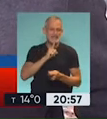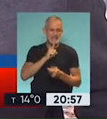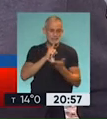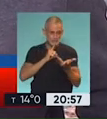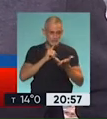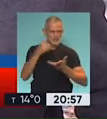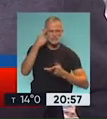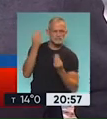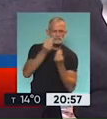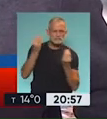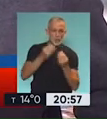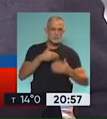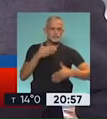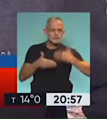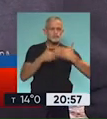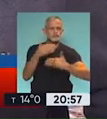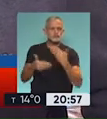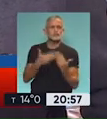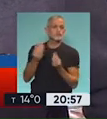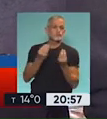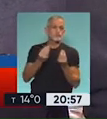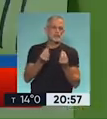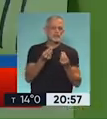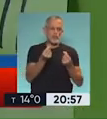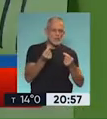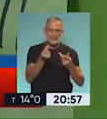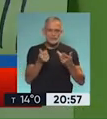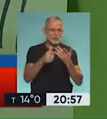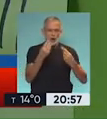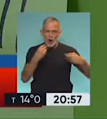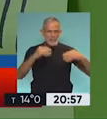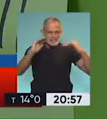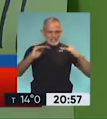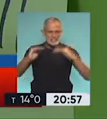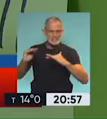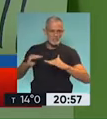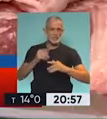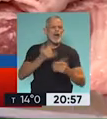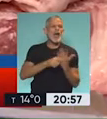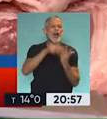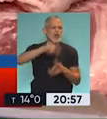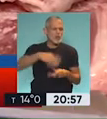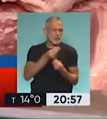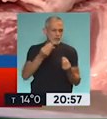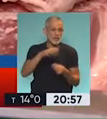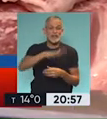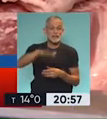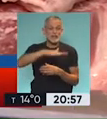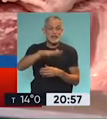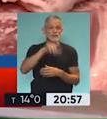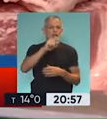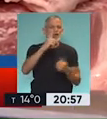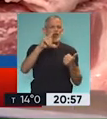cuestión más burocrática del SENASA, siempre se hace muy difícil poder comercializar, pasar por los frigoríficos, incluso acceder a esos frigoríficos. Bueno,